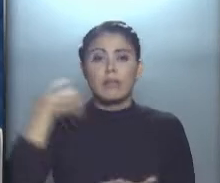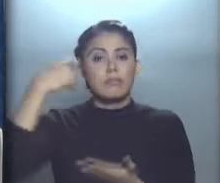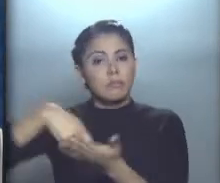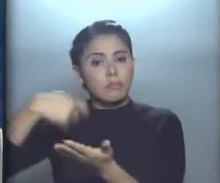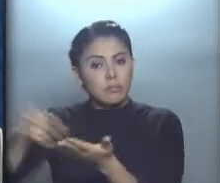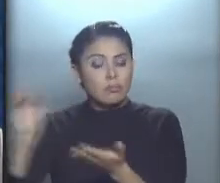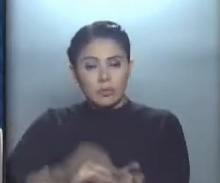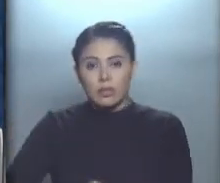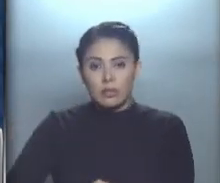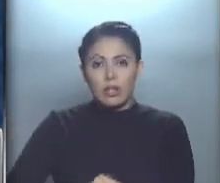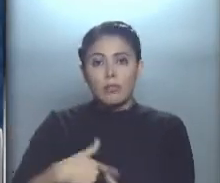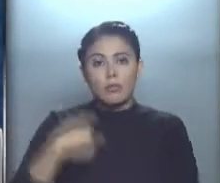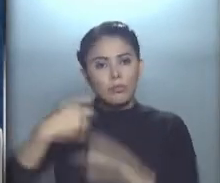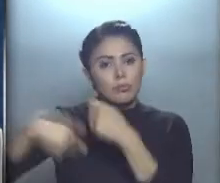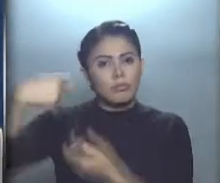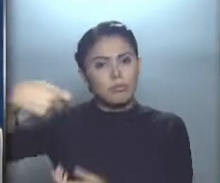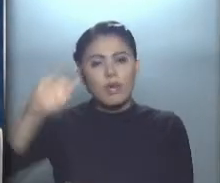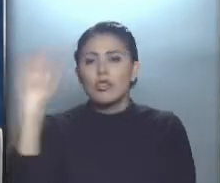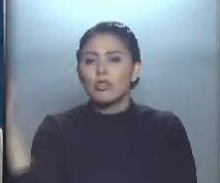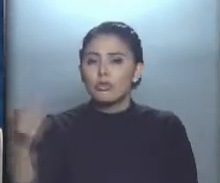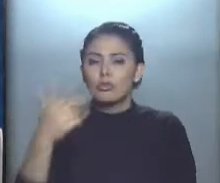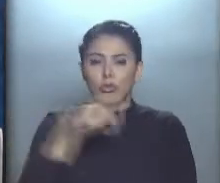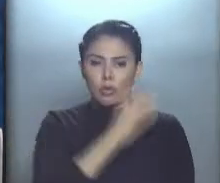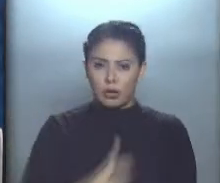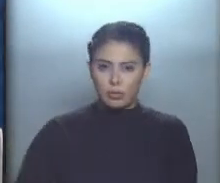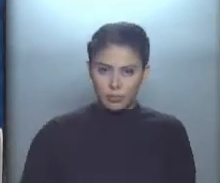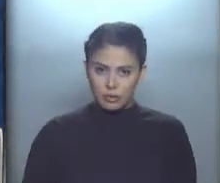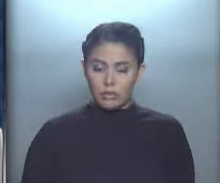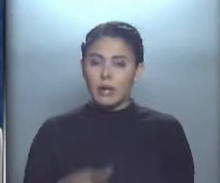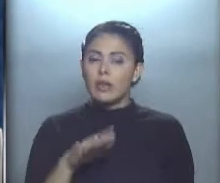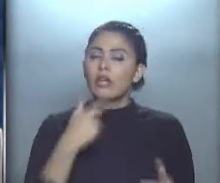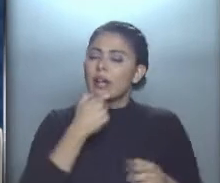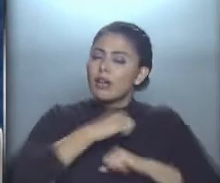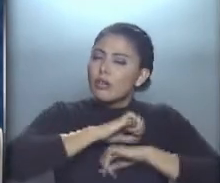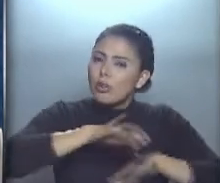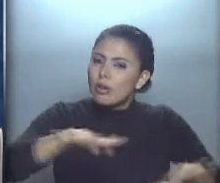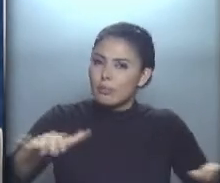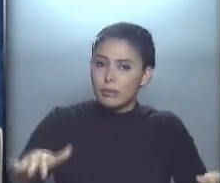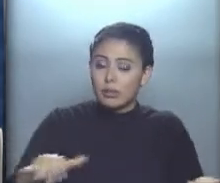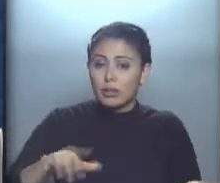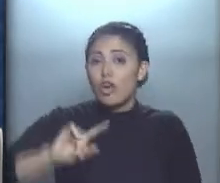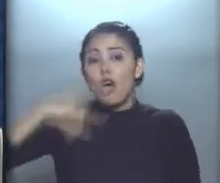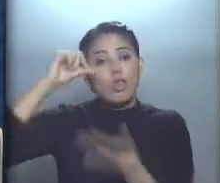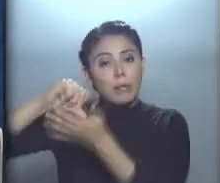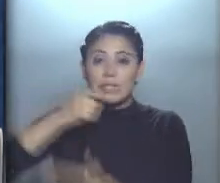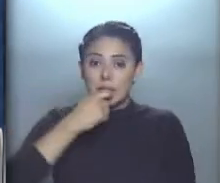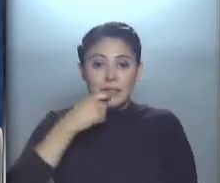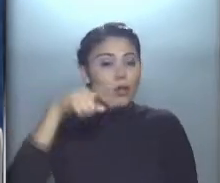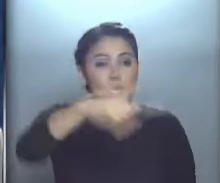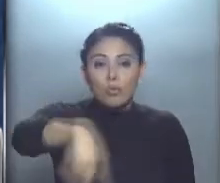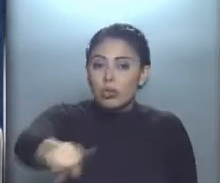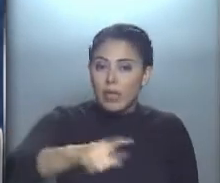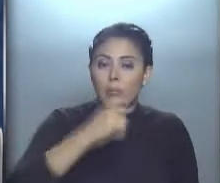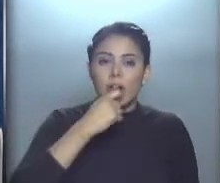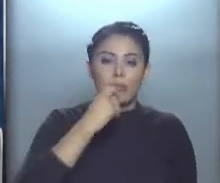cuasi-fiscal y logra el financiamiento correspondiente de las erogaciones del Estado. Esto quiero transmitirlo porque muchos otros países, si ustedes toman,